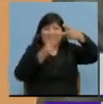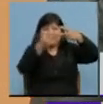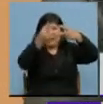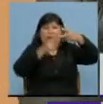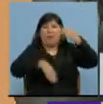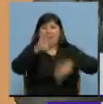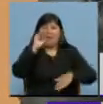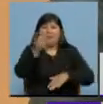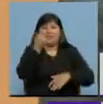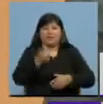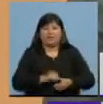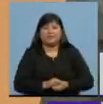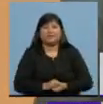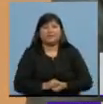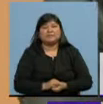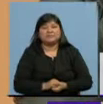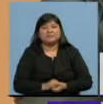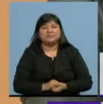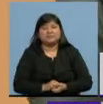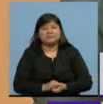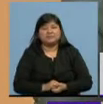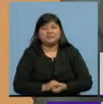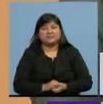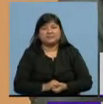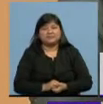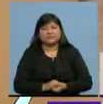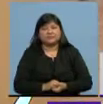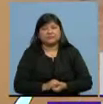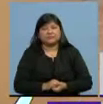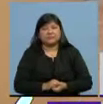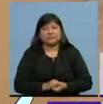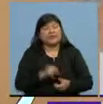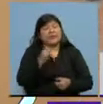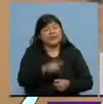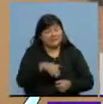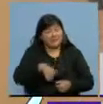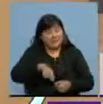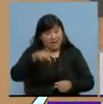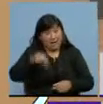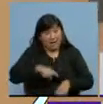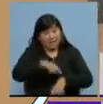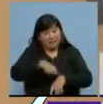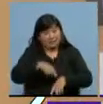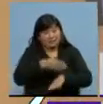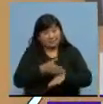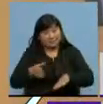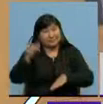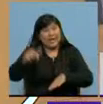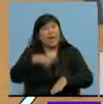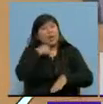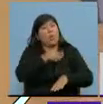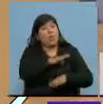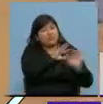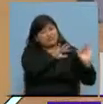primer fracasado, no siento que sea así. ¿Con qué se va a encontrar la gente de Jujuy en algunas horas? Yo creo que se va a encontrar